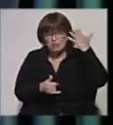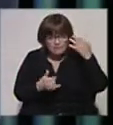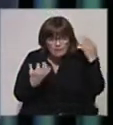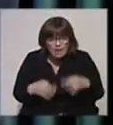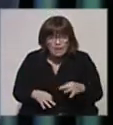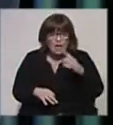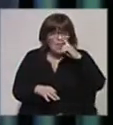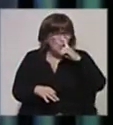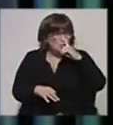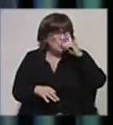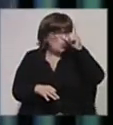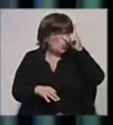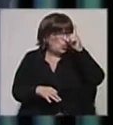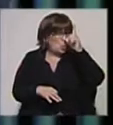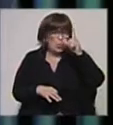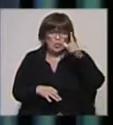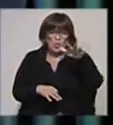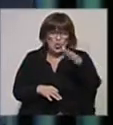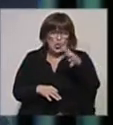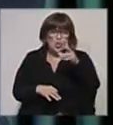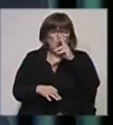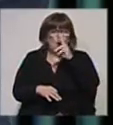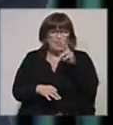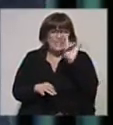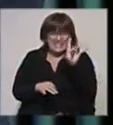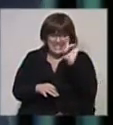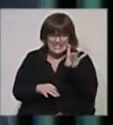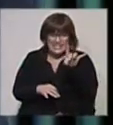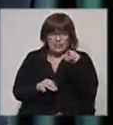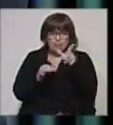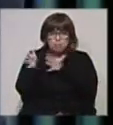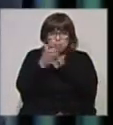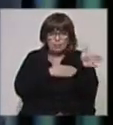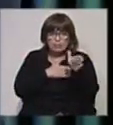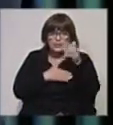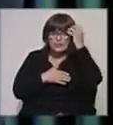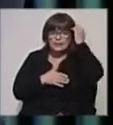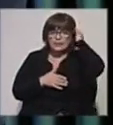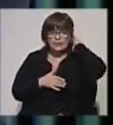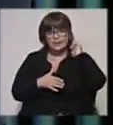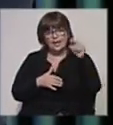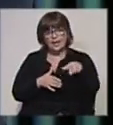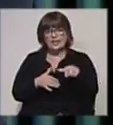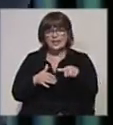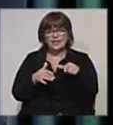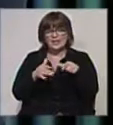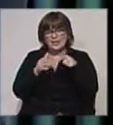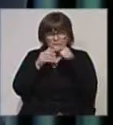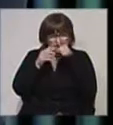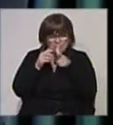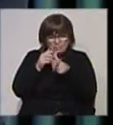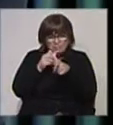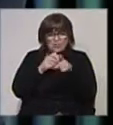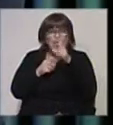junio, julio de 2015 que se escapa por este túnel de 2 kilómetros